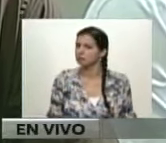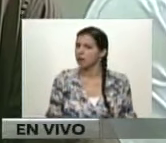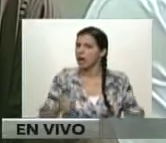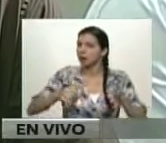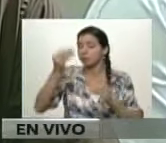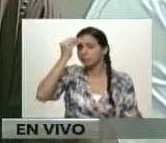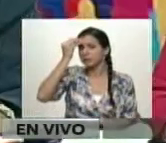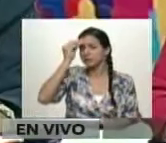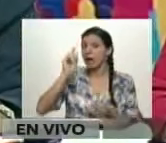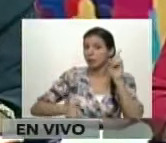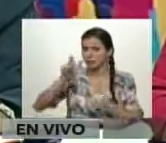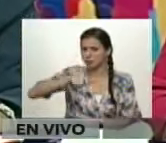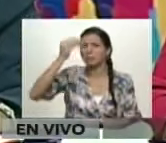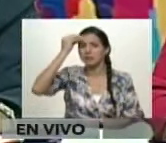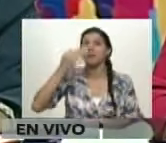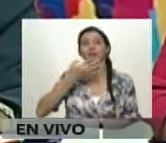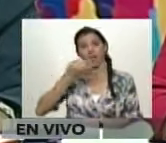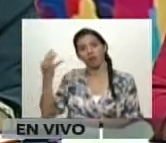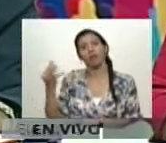verdad.